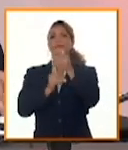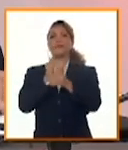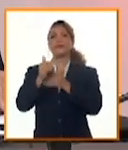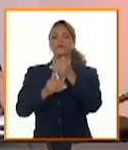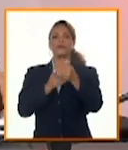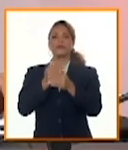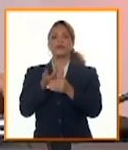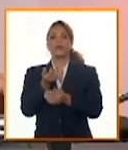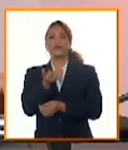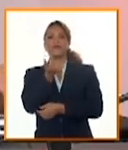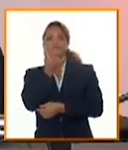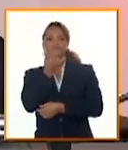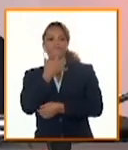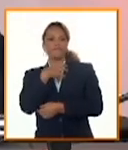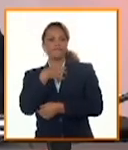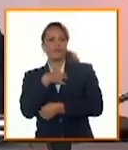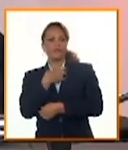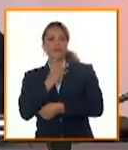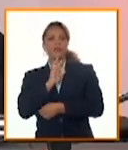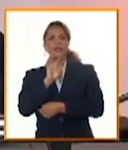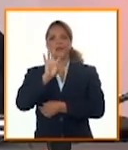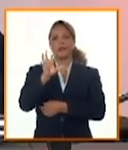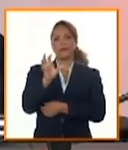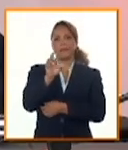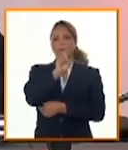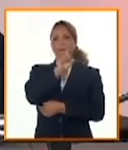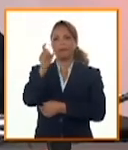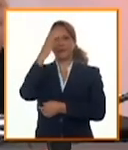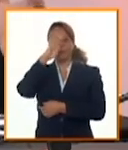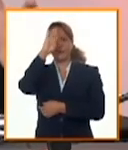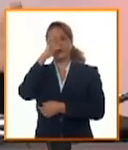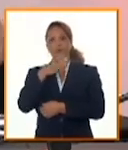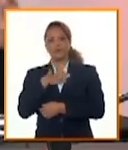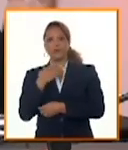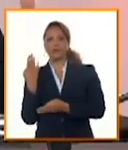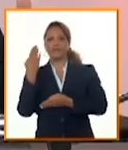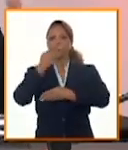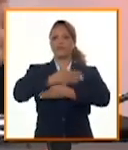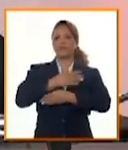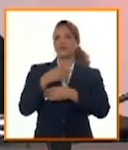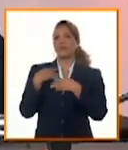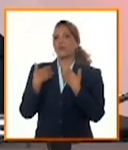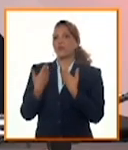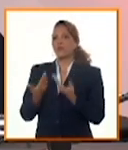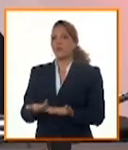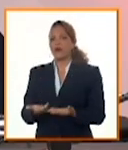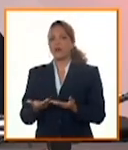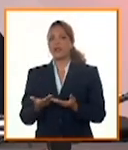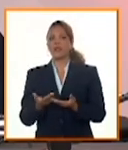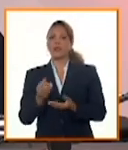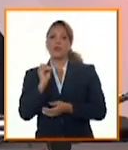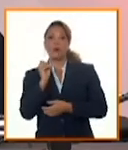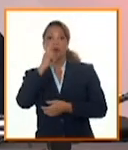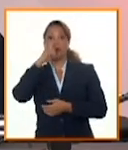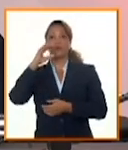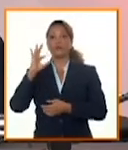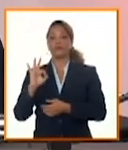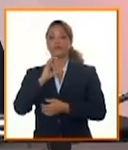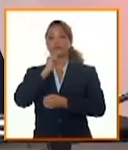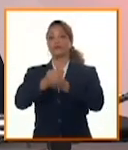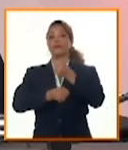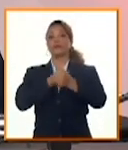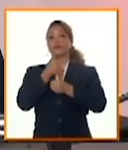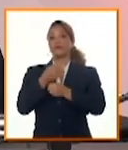impacto tiene directamente en la banca cubana qué limitaciones o no hay en el uso de